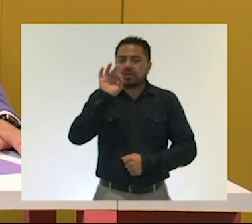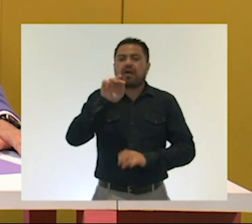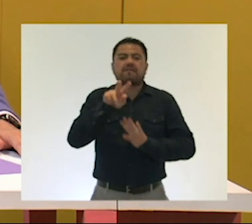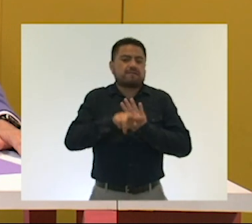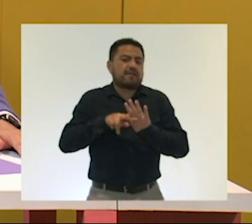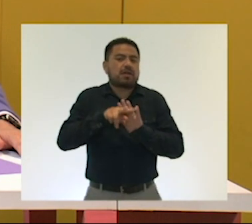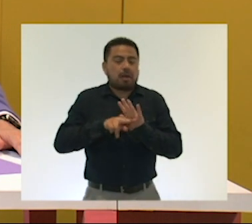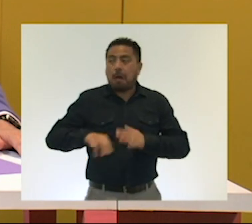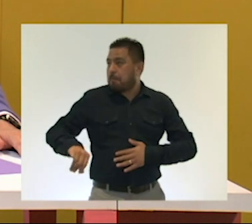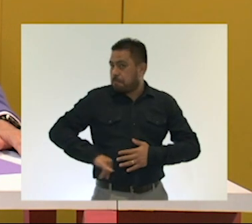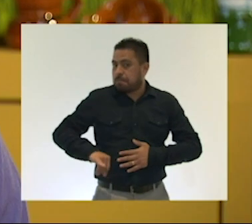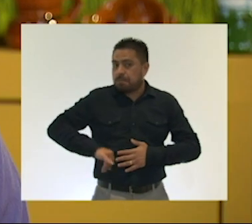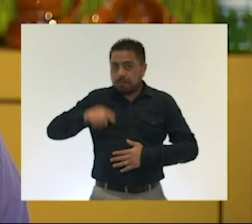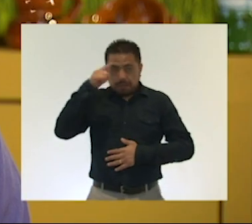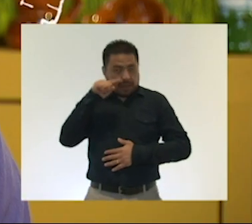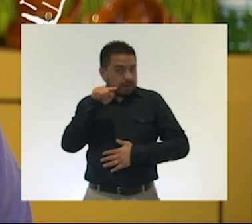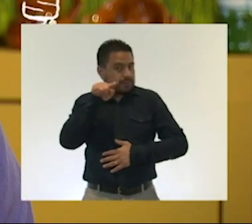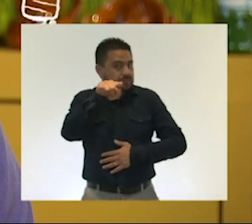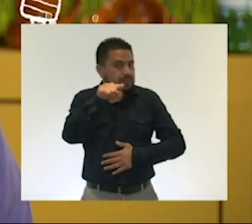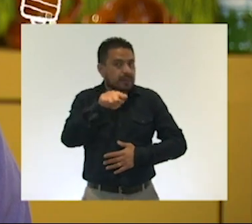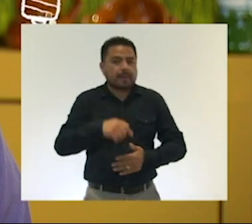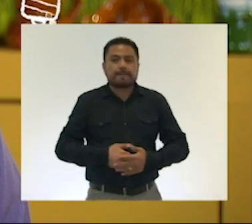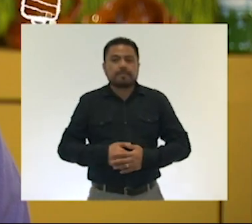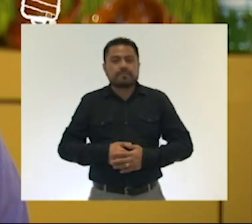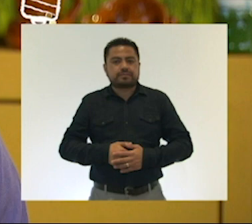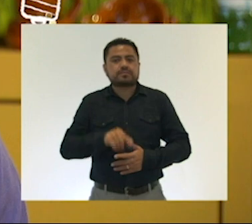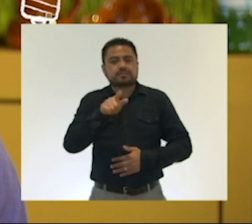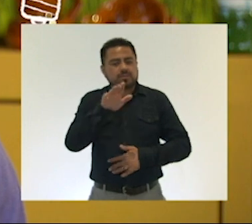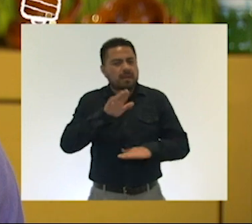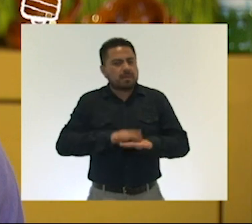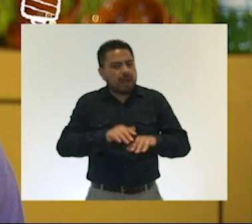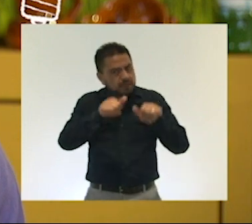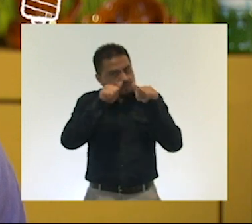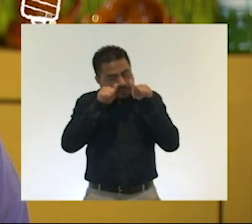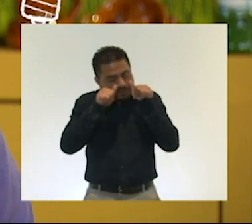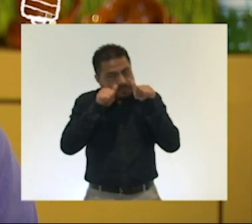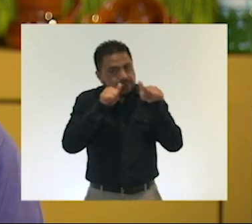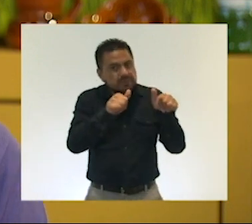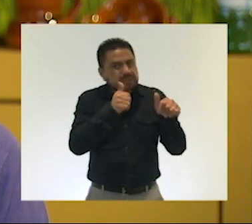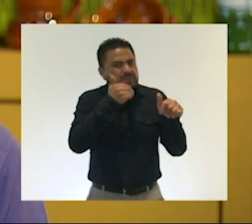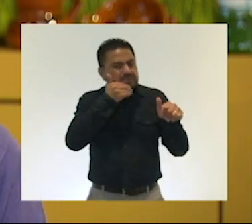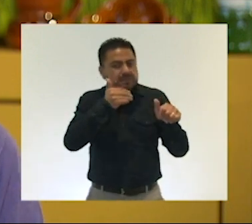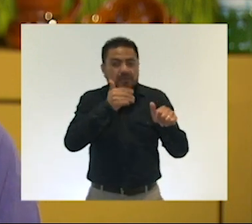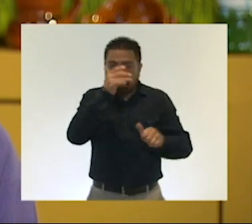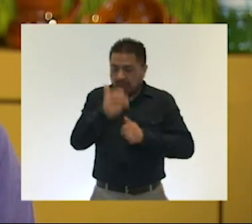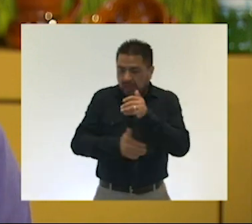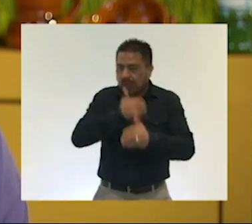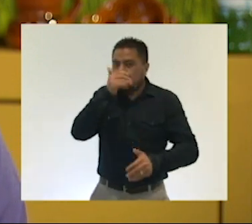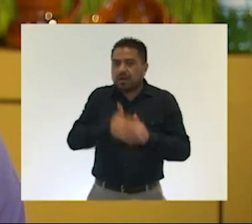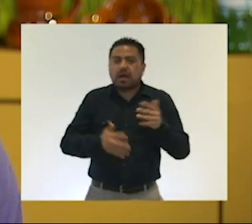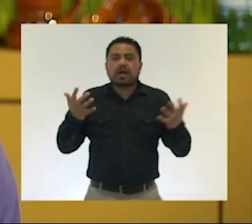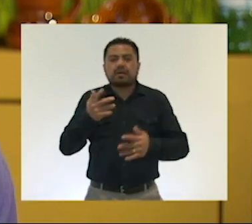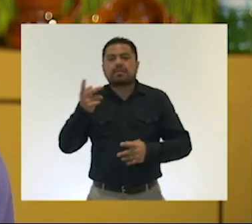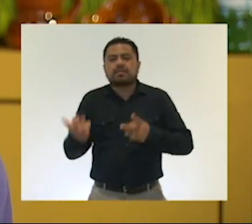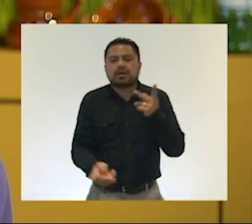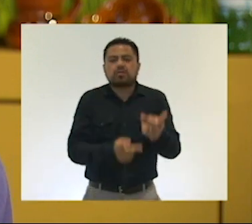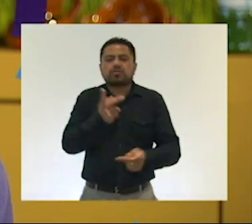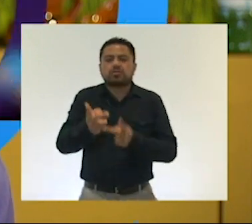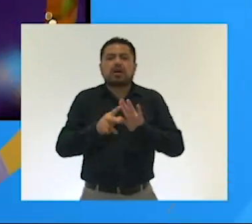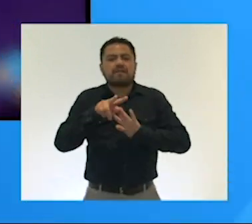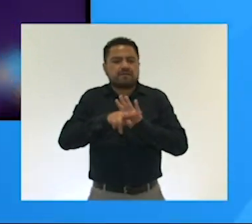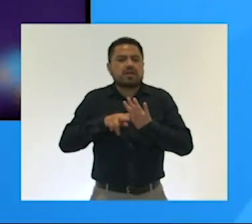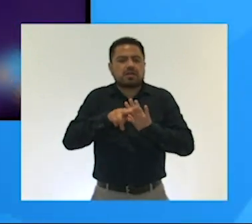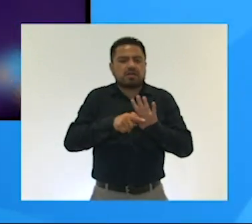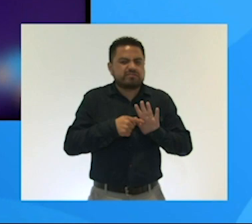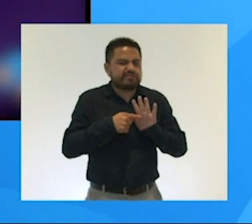videos muy interesantes para ti. Ponte muy lista o listo, porque al final te haremos unas preguntas sobre los videos que